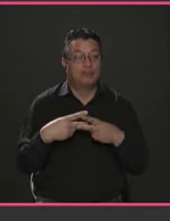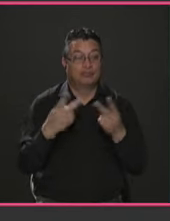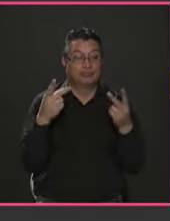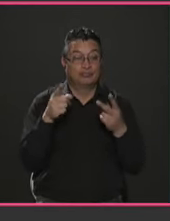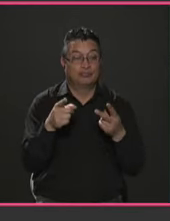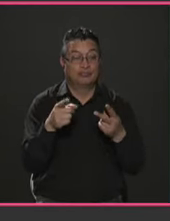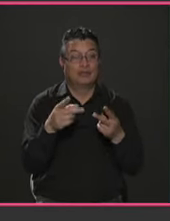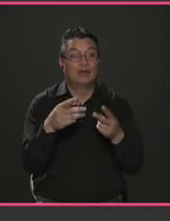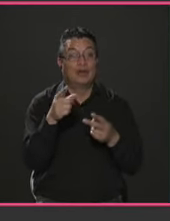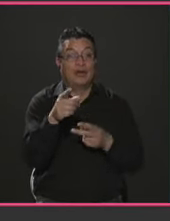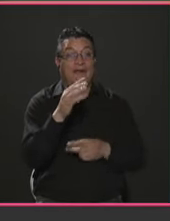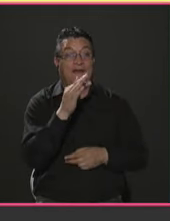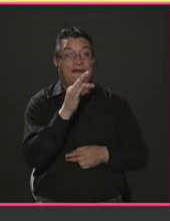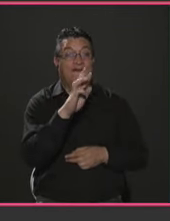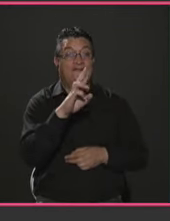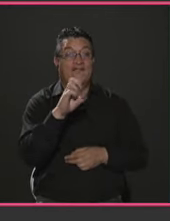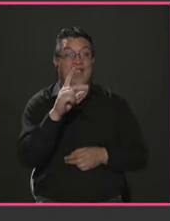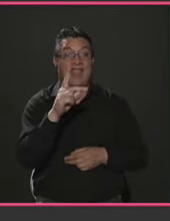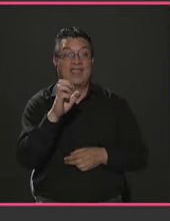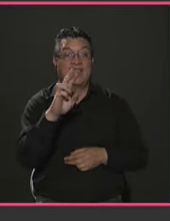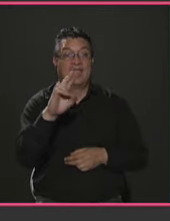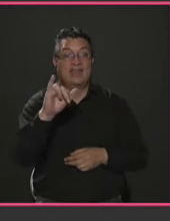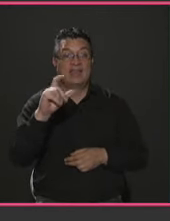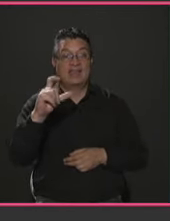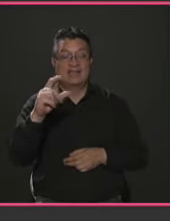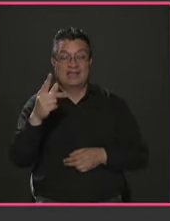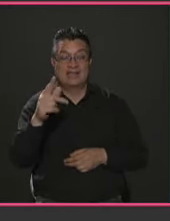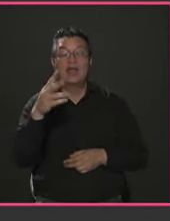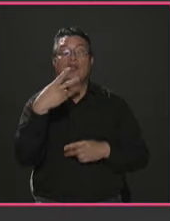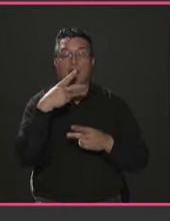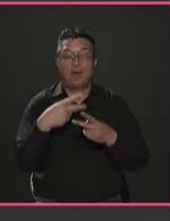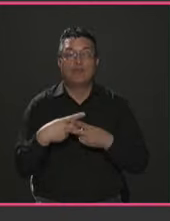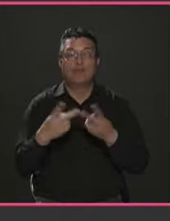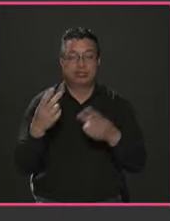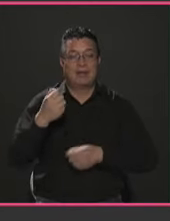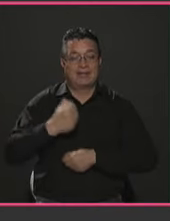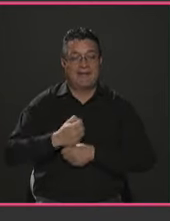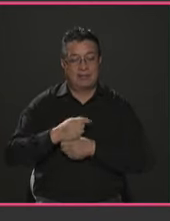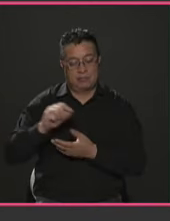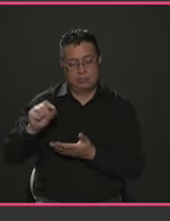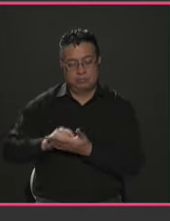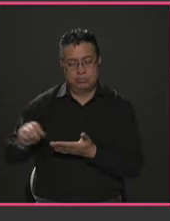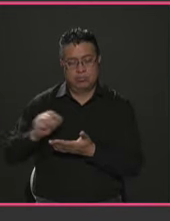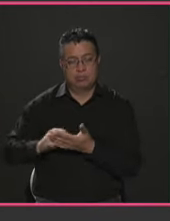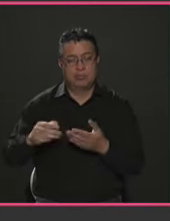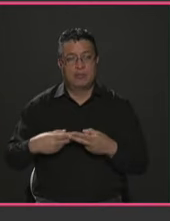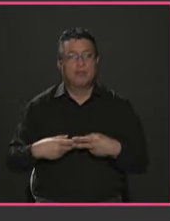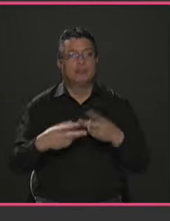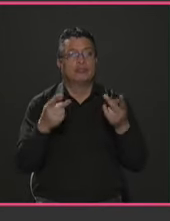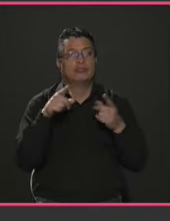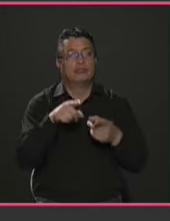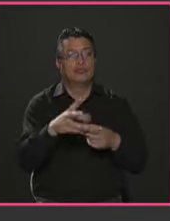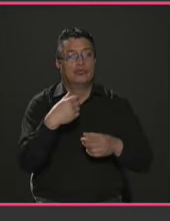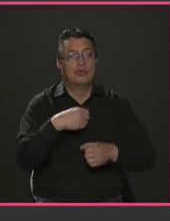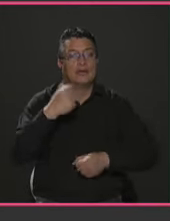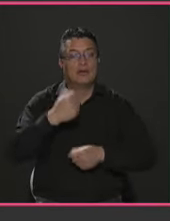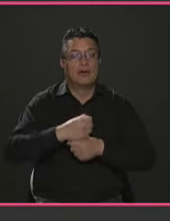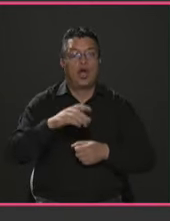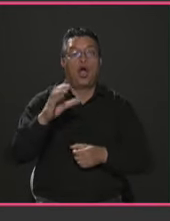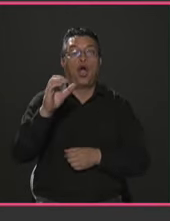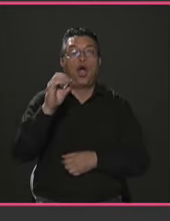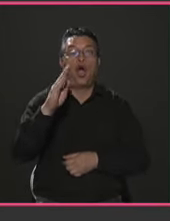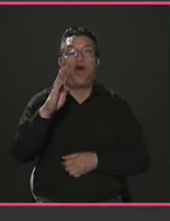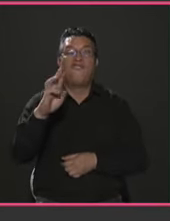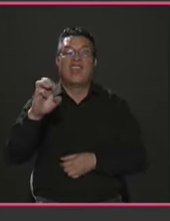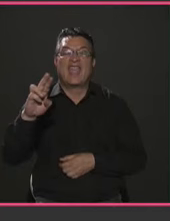Fred publicó su trabajo sobre las condiciones de la clase Obrera en Inglaterra